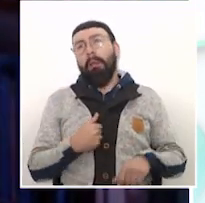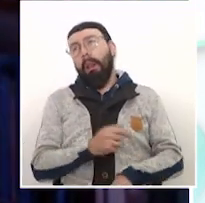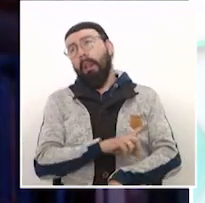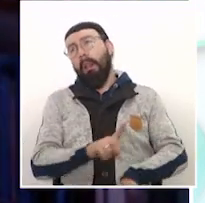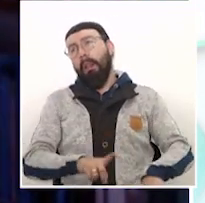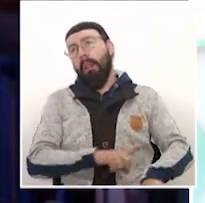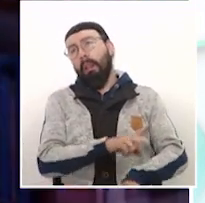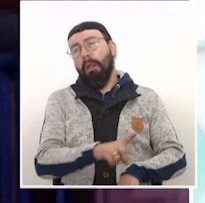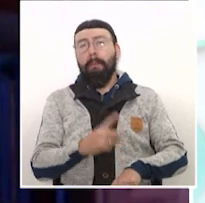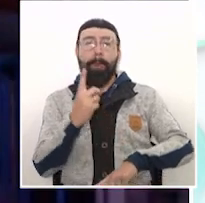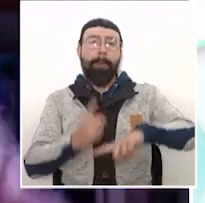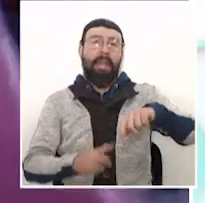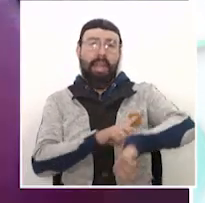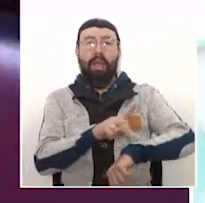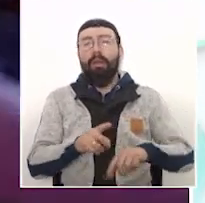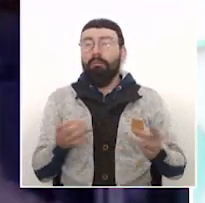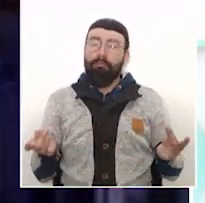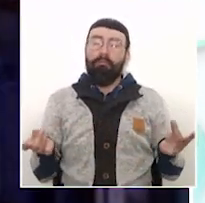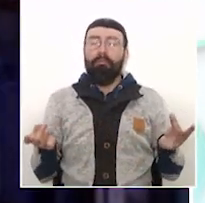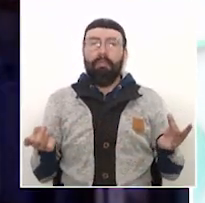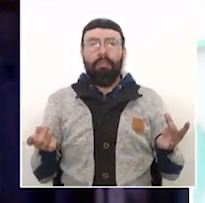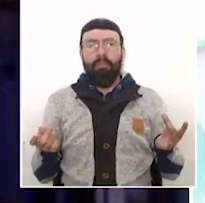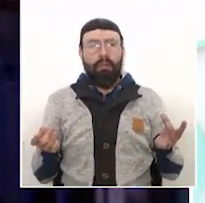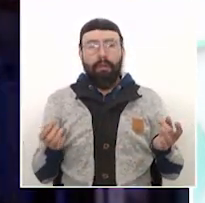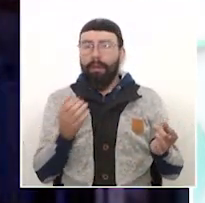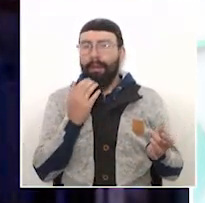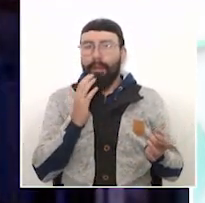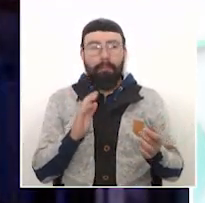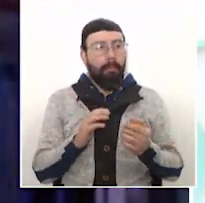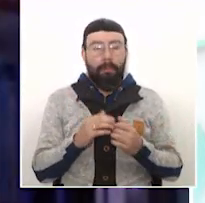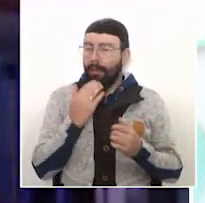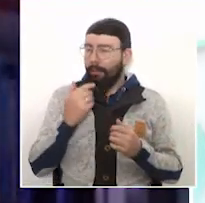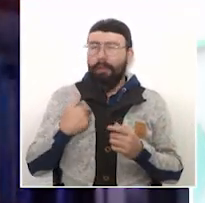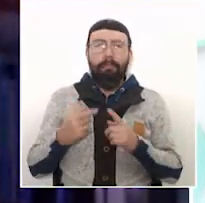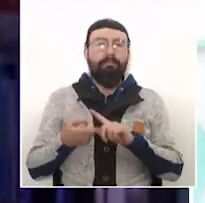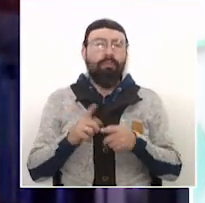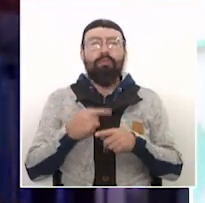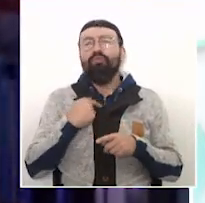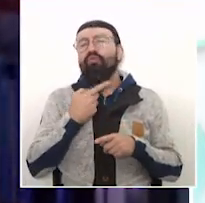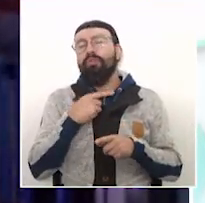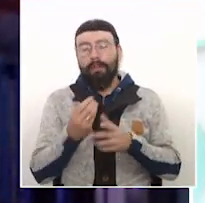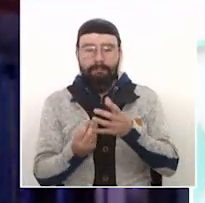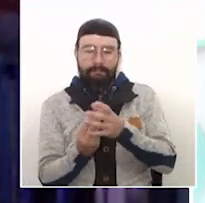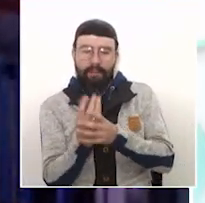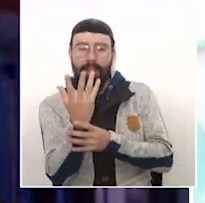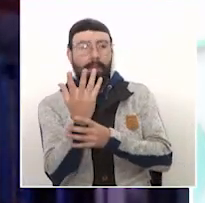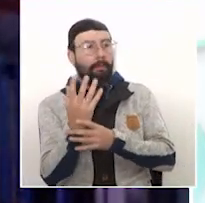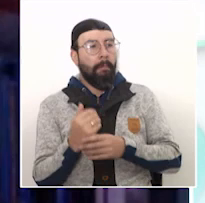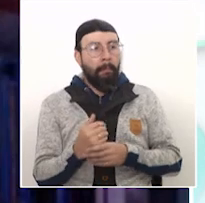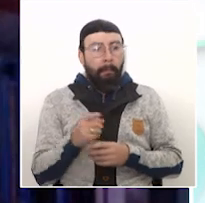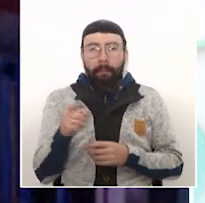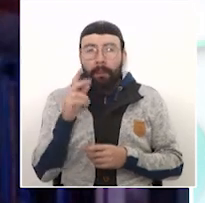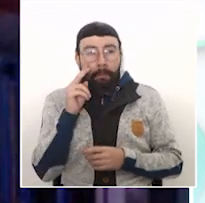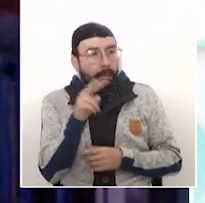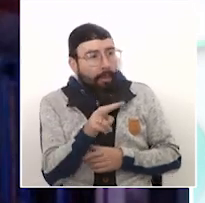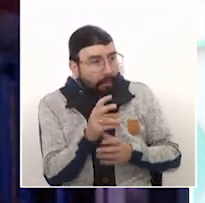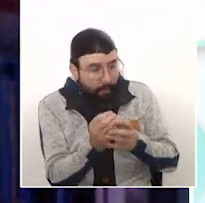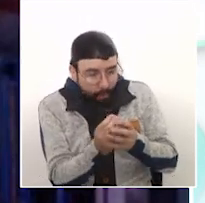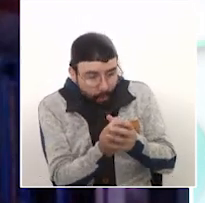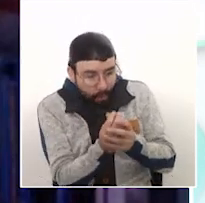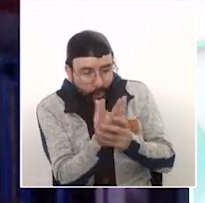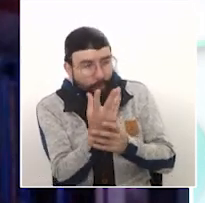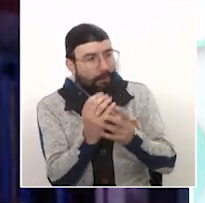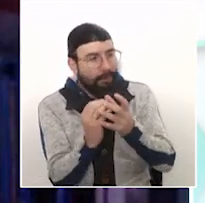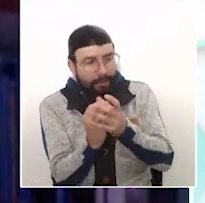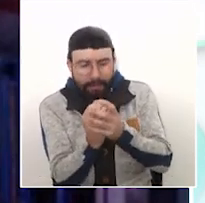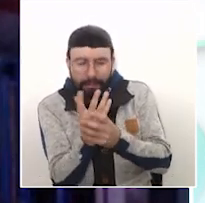ser media hora. Cuando tú coges, por ejemplo, yo que soy amigo de las plantas, te pones a observar estas suculentas, por ejemplo,